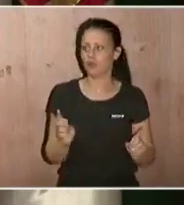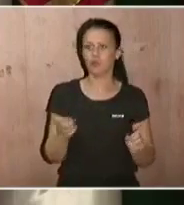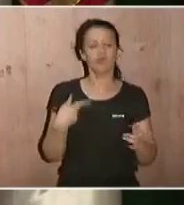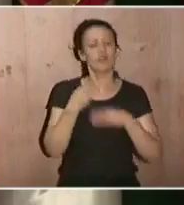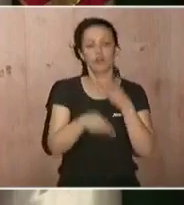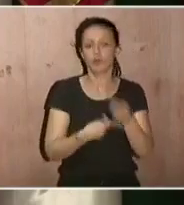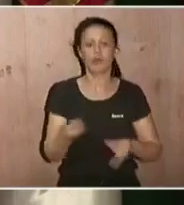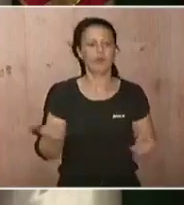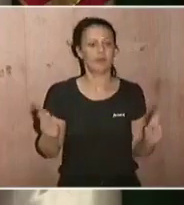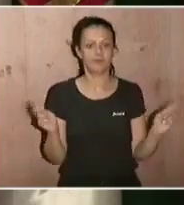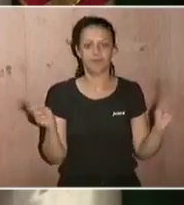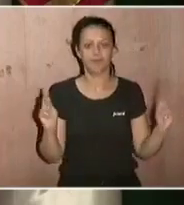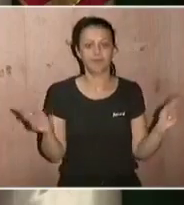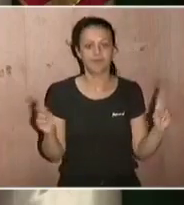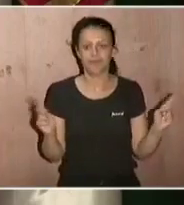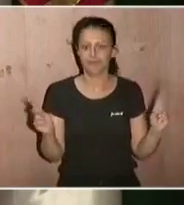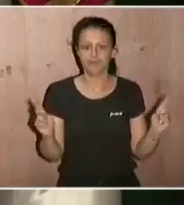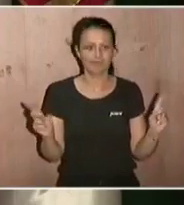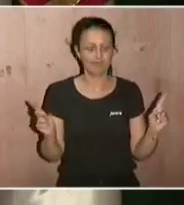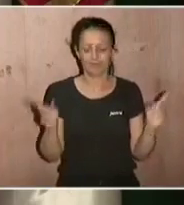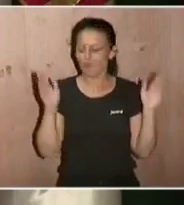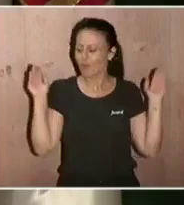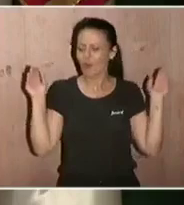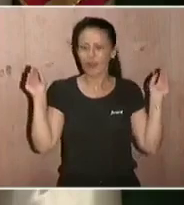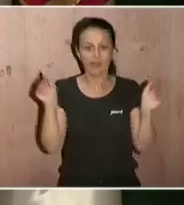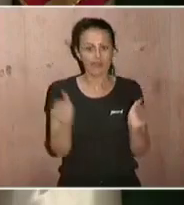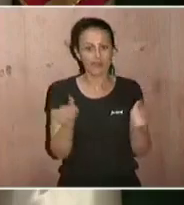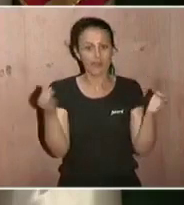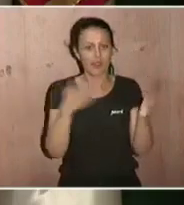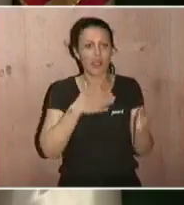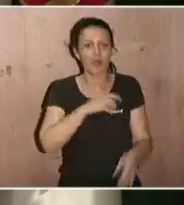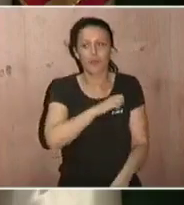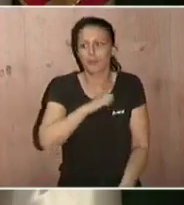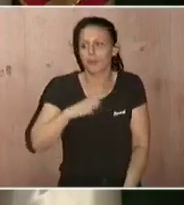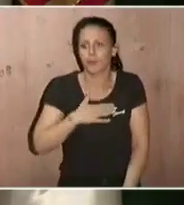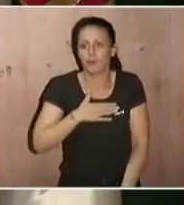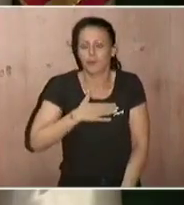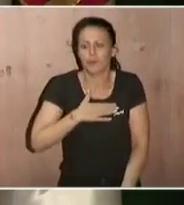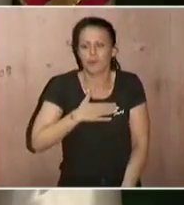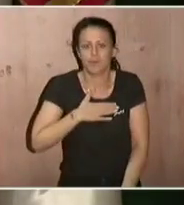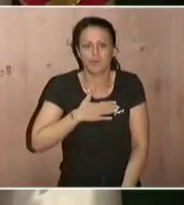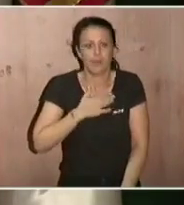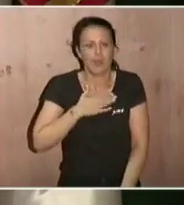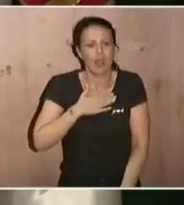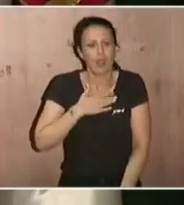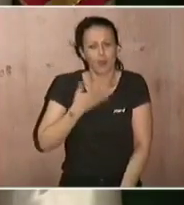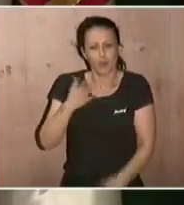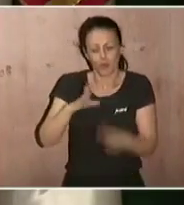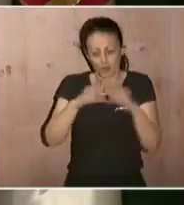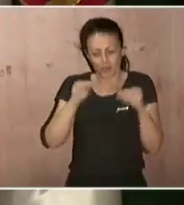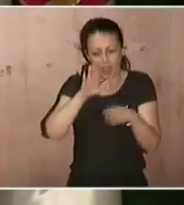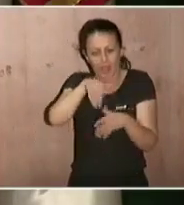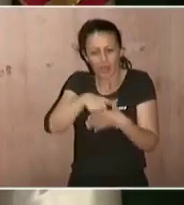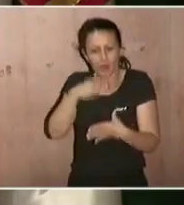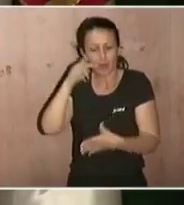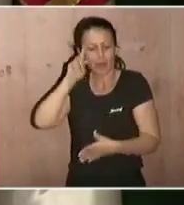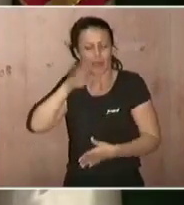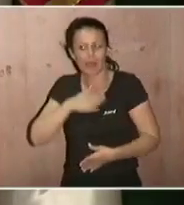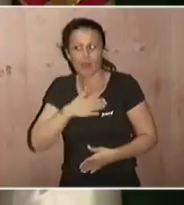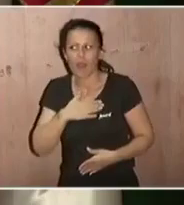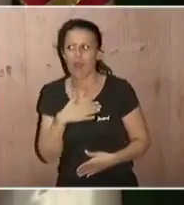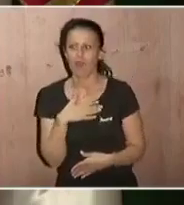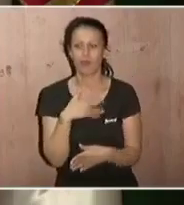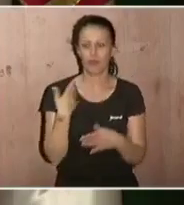eso. Voy a centrarme en mí mismo, en mis vivencias universitarias, en